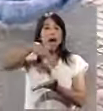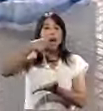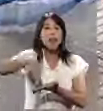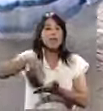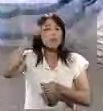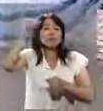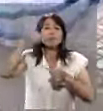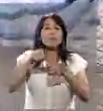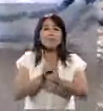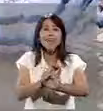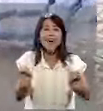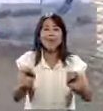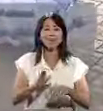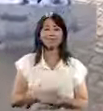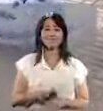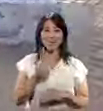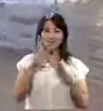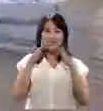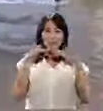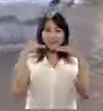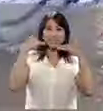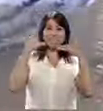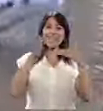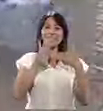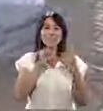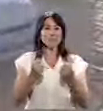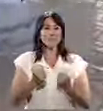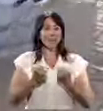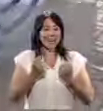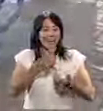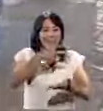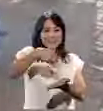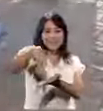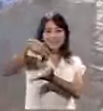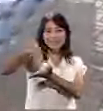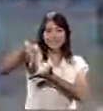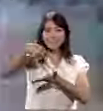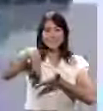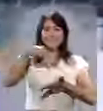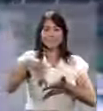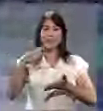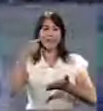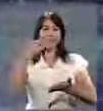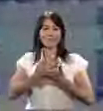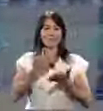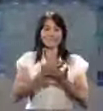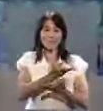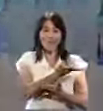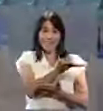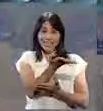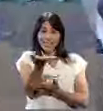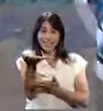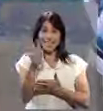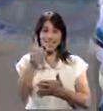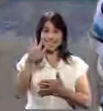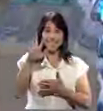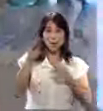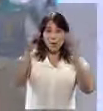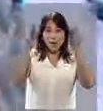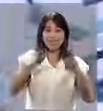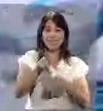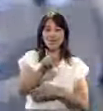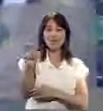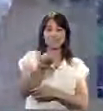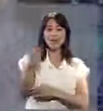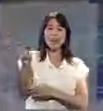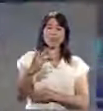de nada. Su sonrisa y la energía en cada uno de sus pasos delatan la entrega de estas 5 maestras